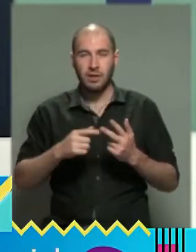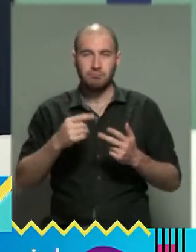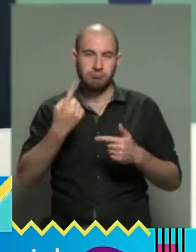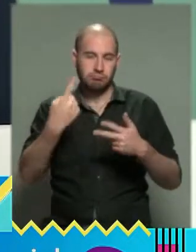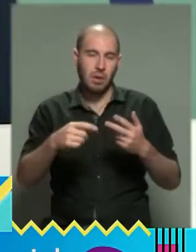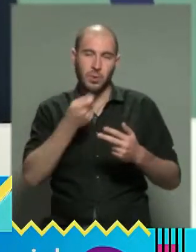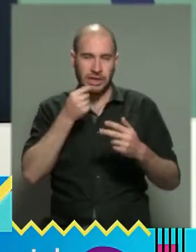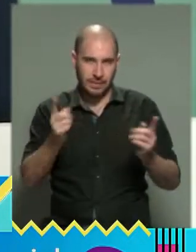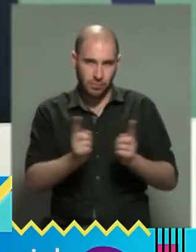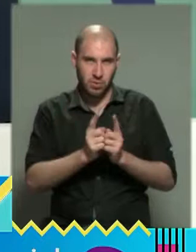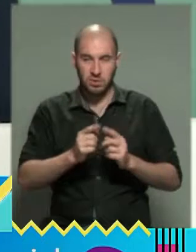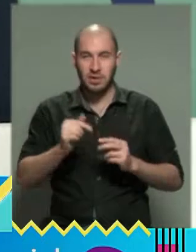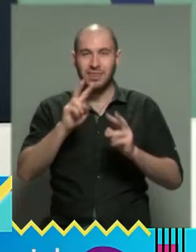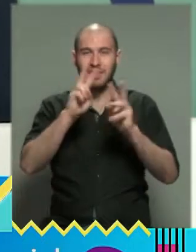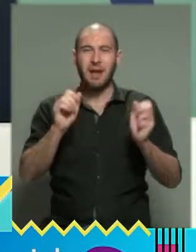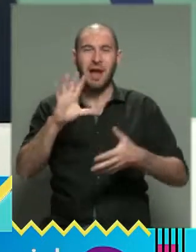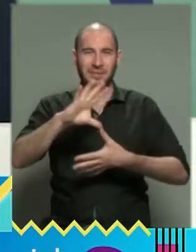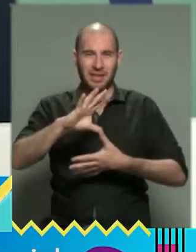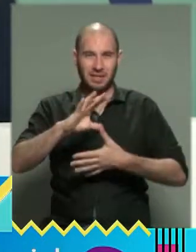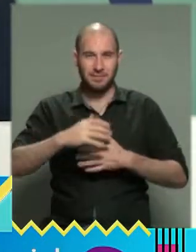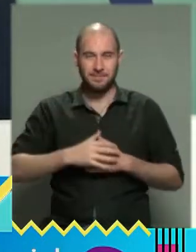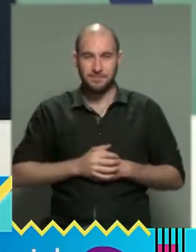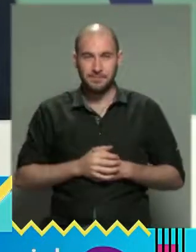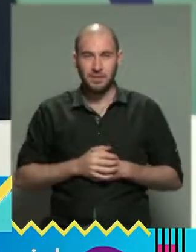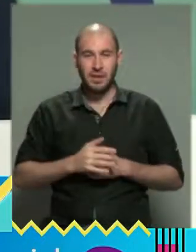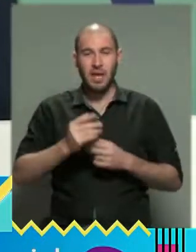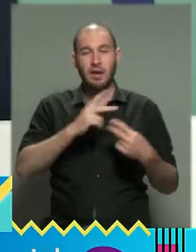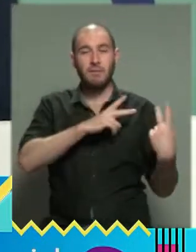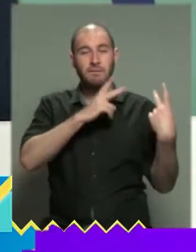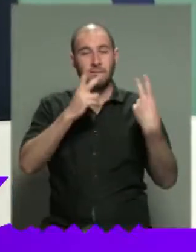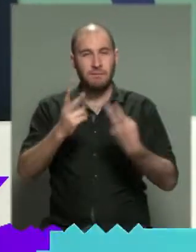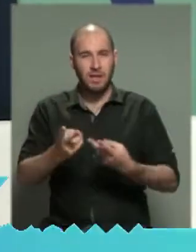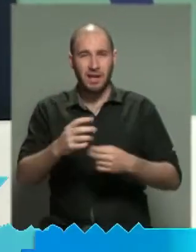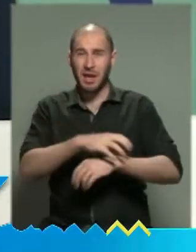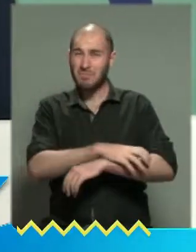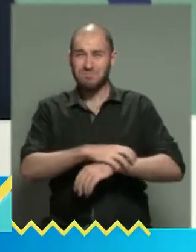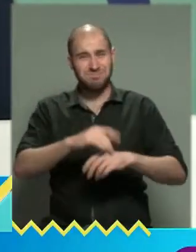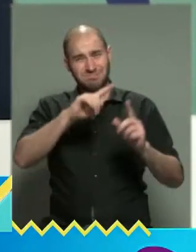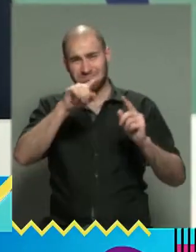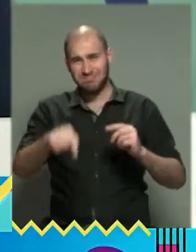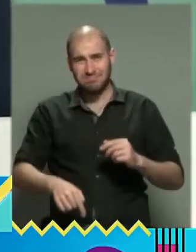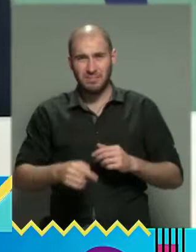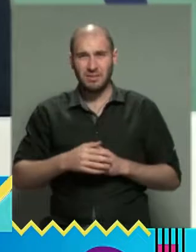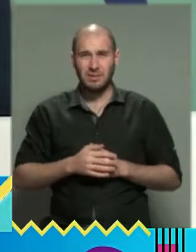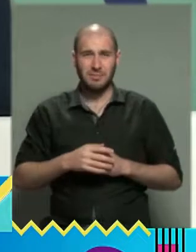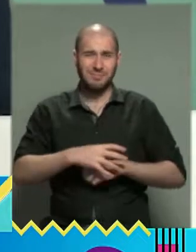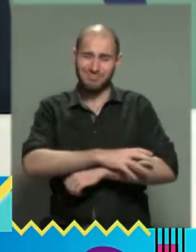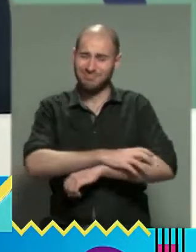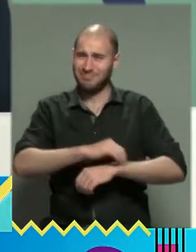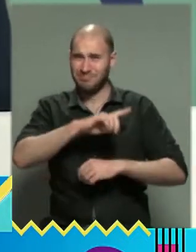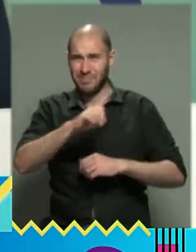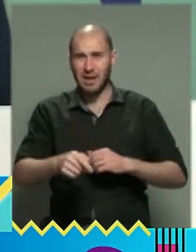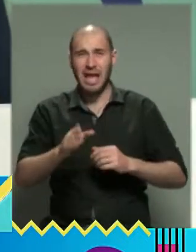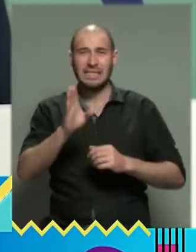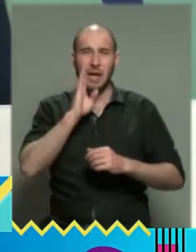un pequeño ejemplo sobre América, emigran en bajas condiciones miserables